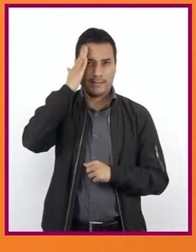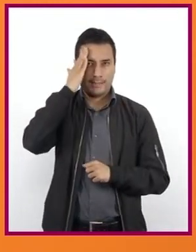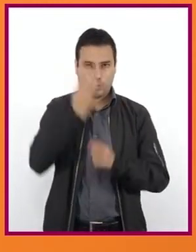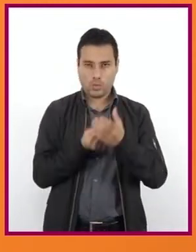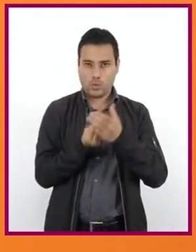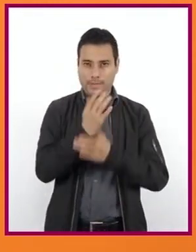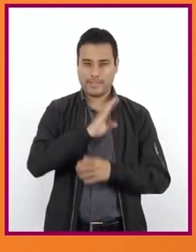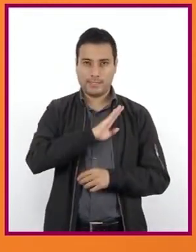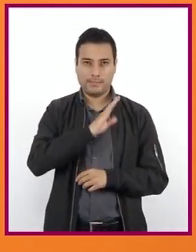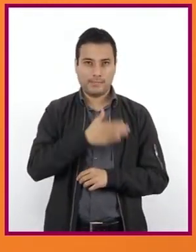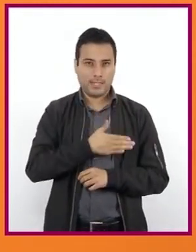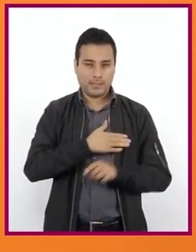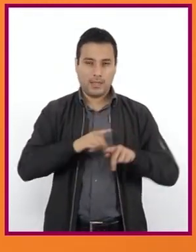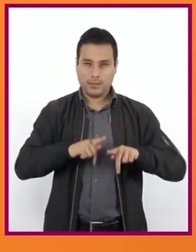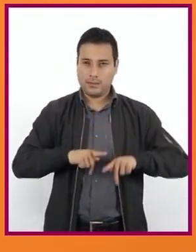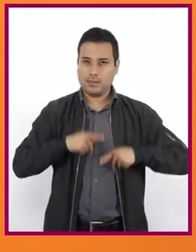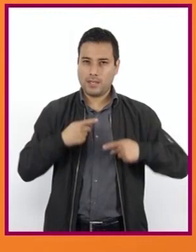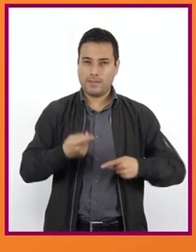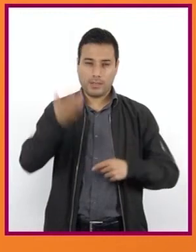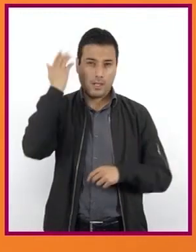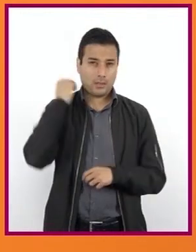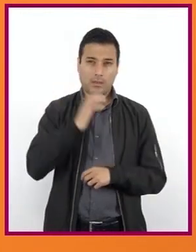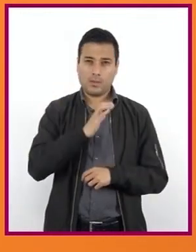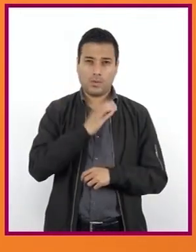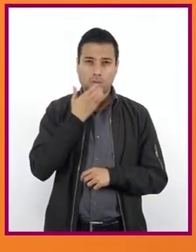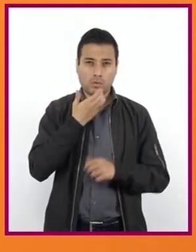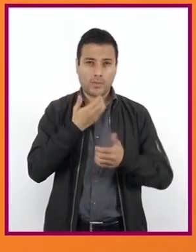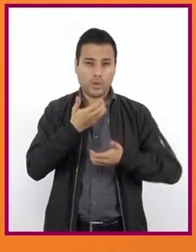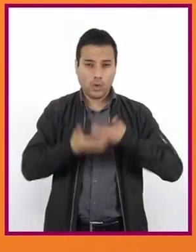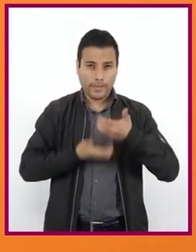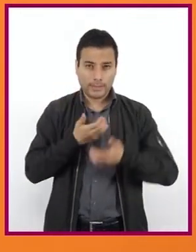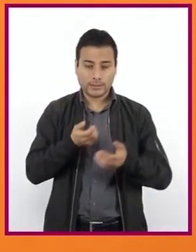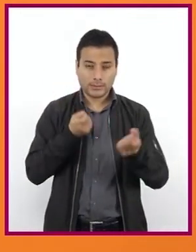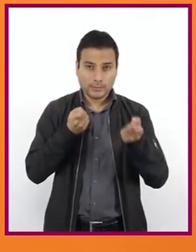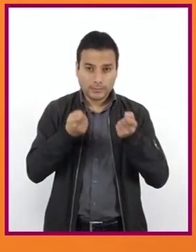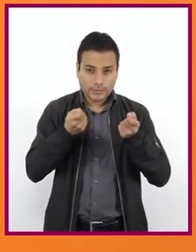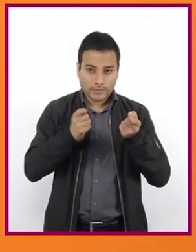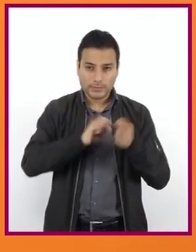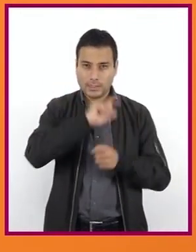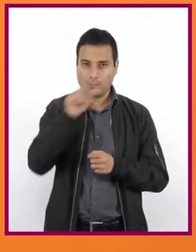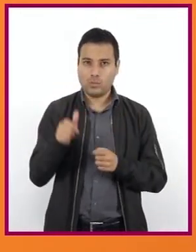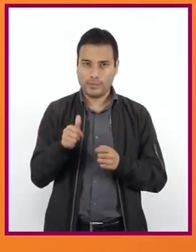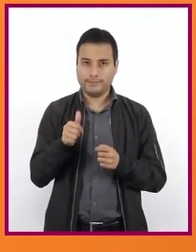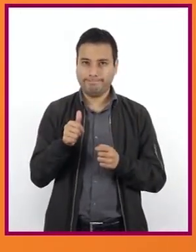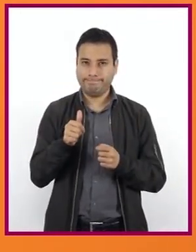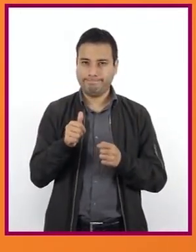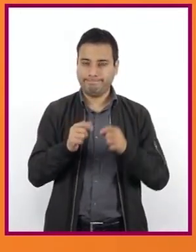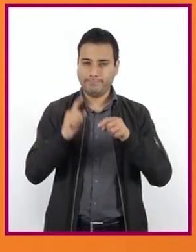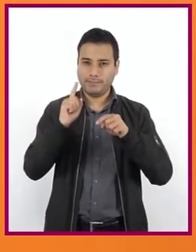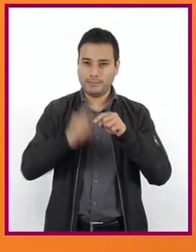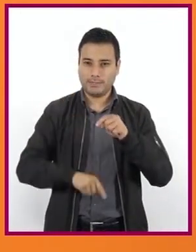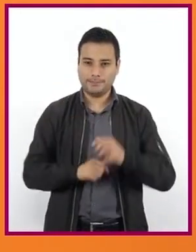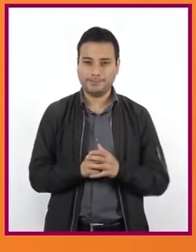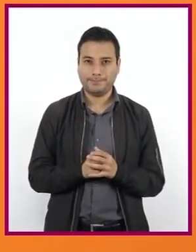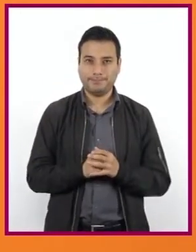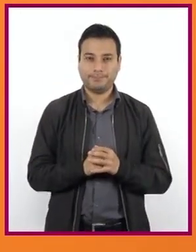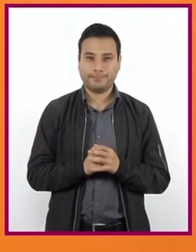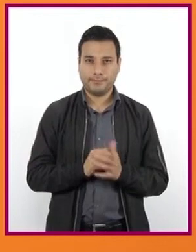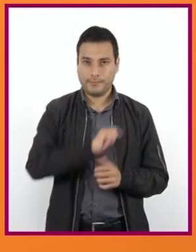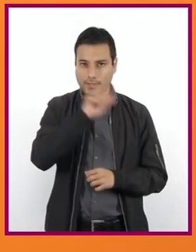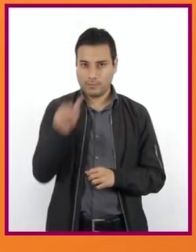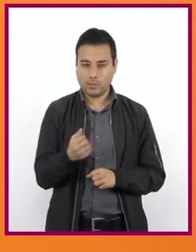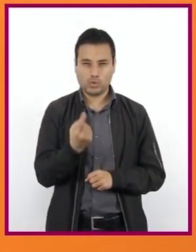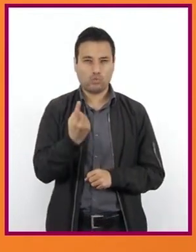novohispanas encargadas de la administración comercial y, por otro lado, la concentración del poder en